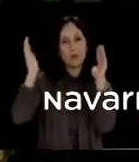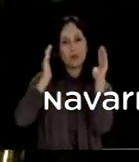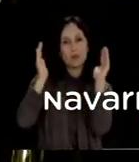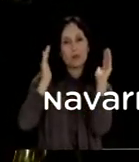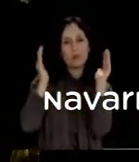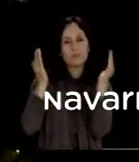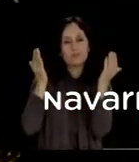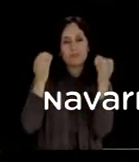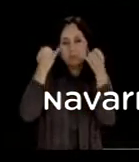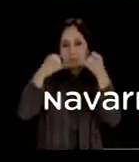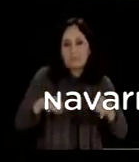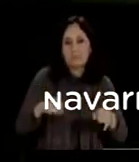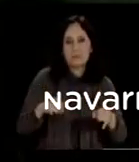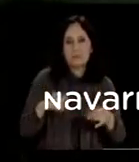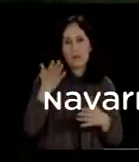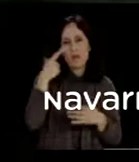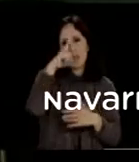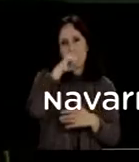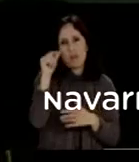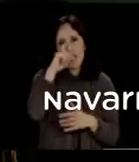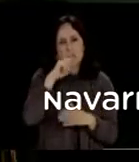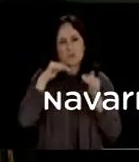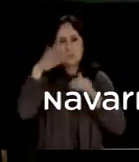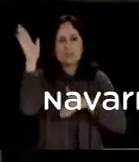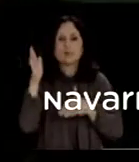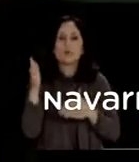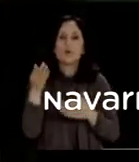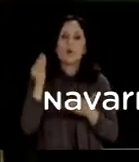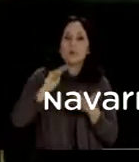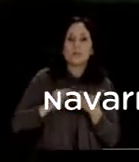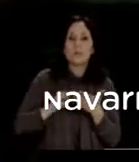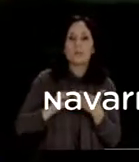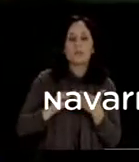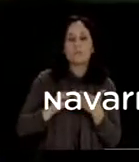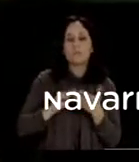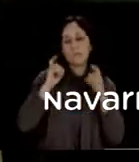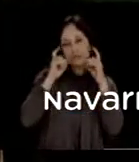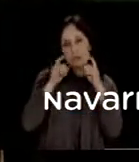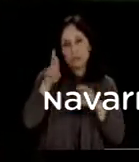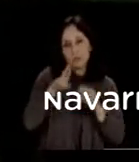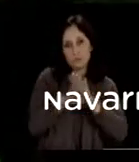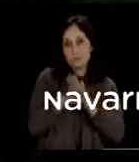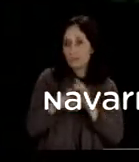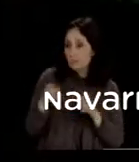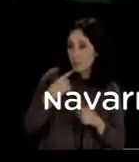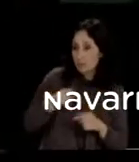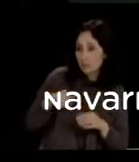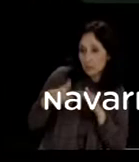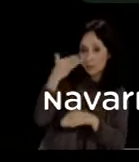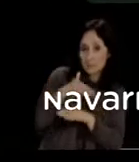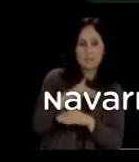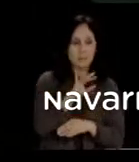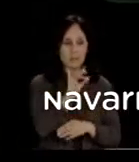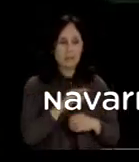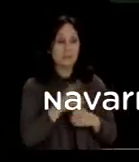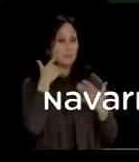ancestralmente hace 100 años y que, bueno, pues tratamos un poco de rehabilitar... Oye, vais a salir ya, me decías, sí, ¿no? ¿Estáis preparados todos con